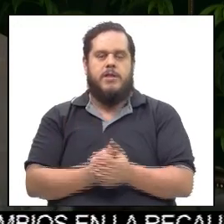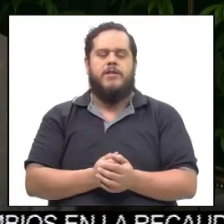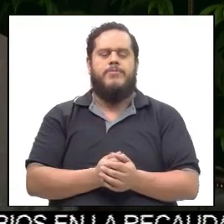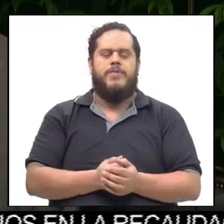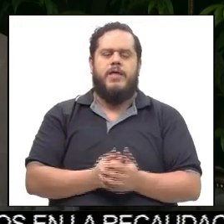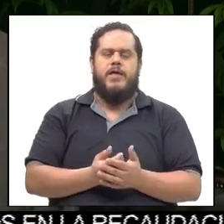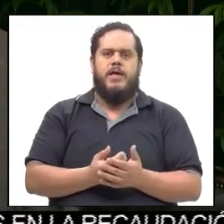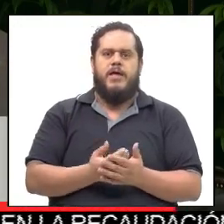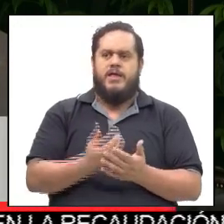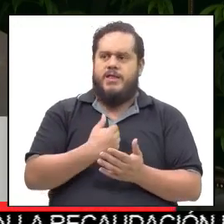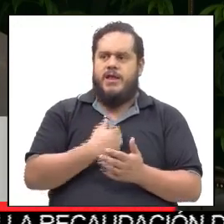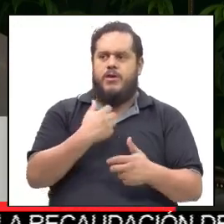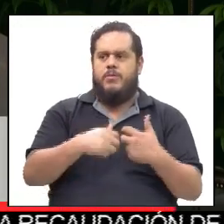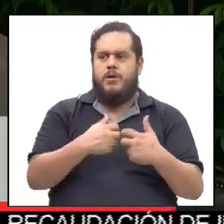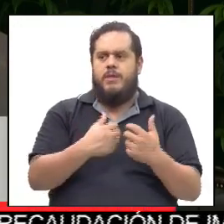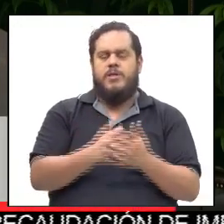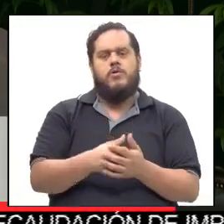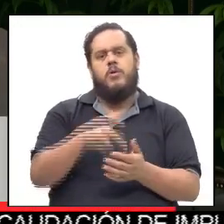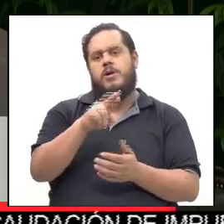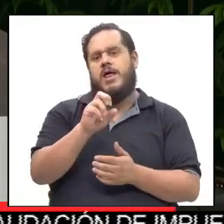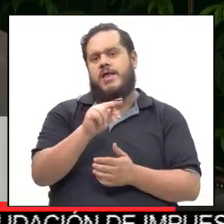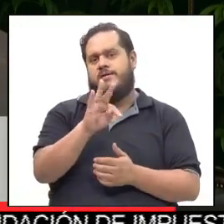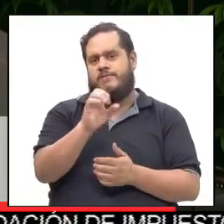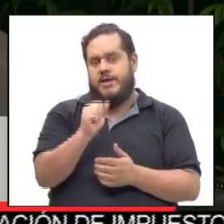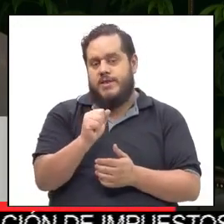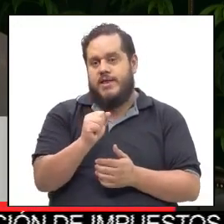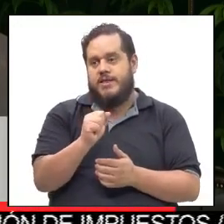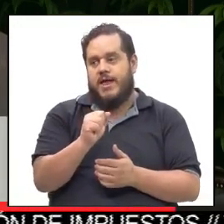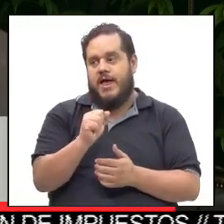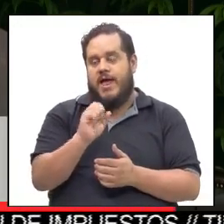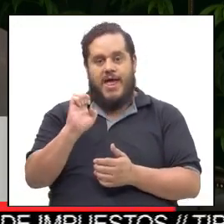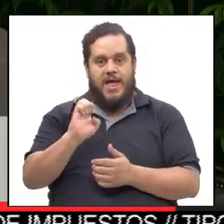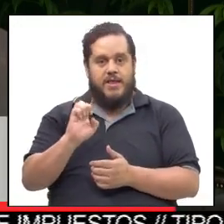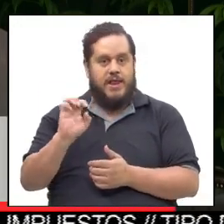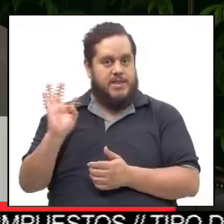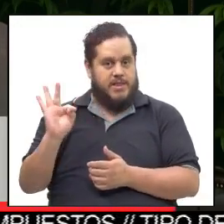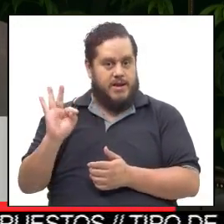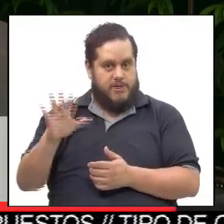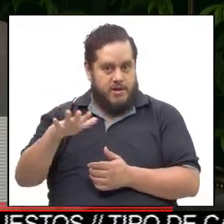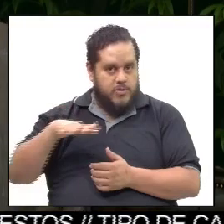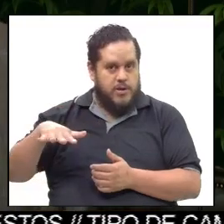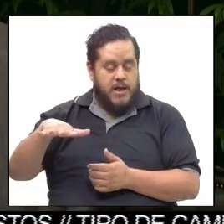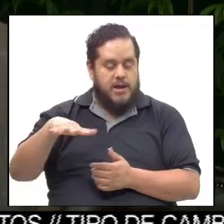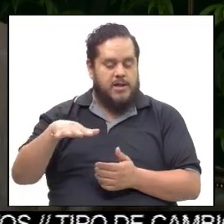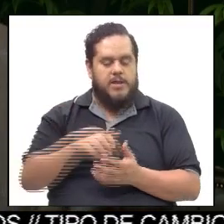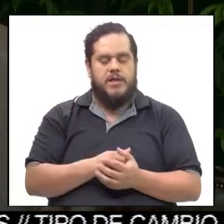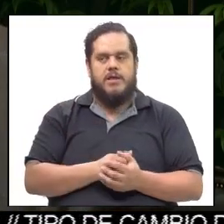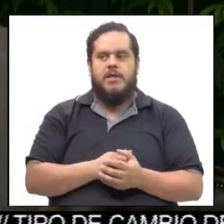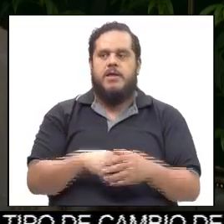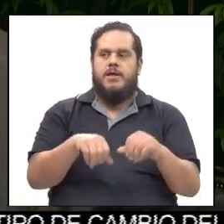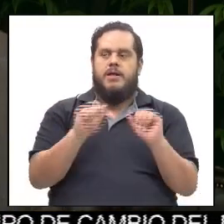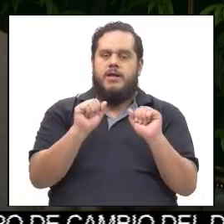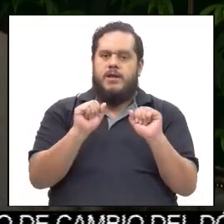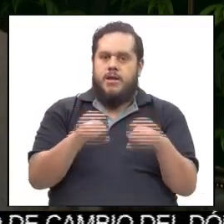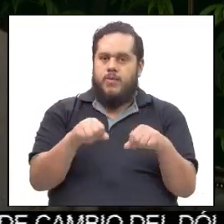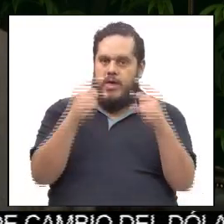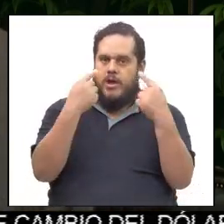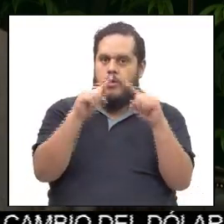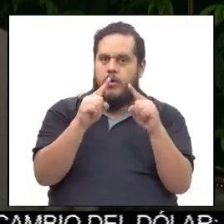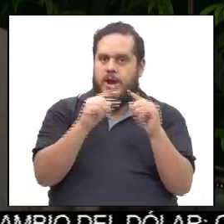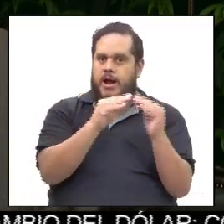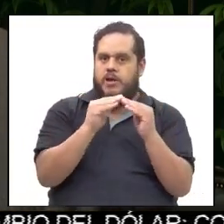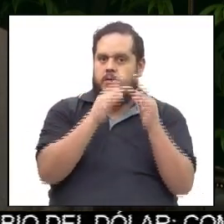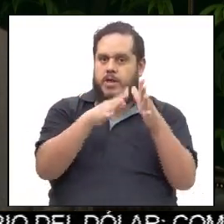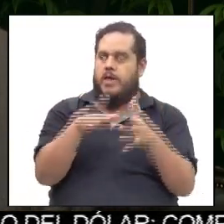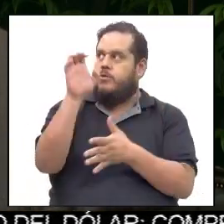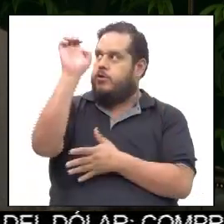rentas extraterritoriales, rentas pasivas extraterritoriales, que pueden lograr ciudadanos